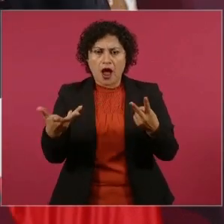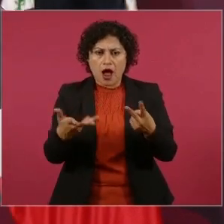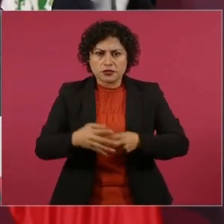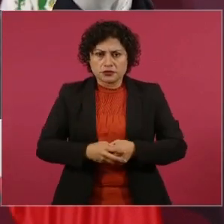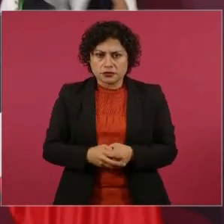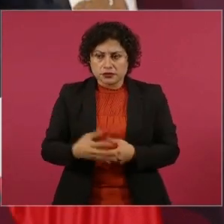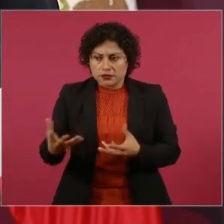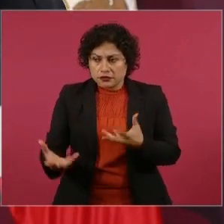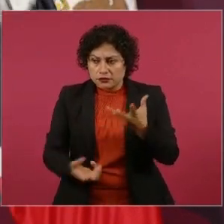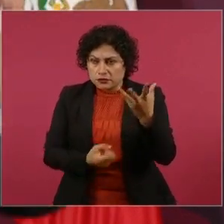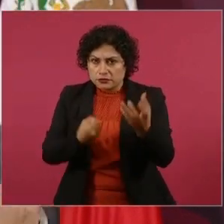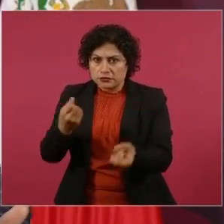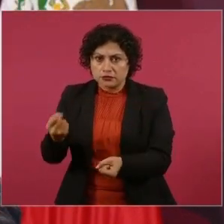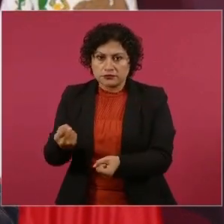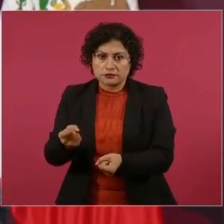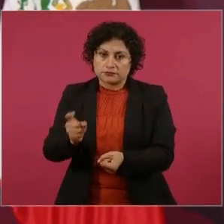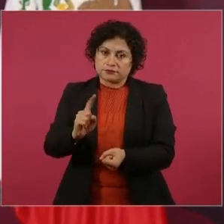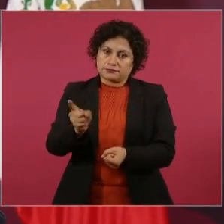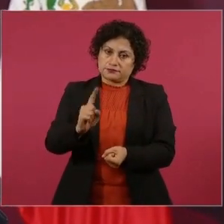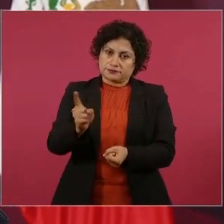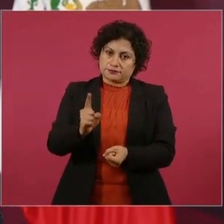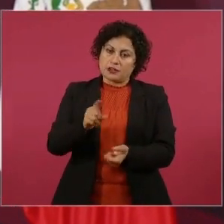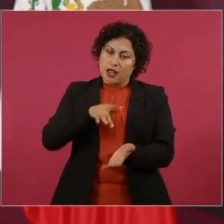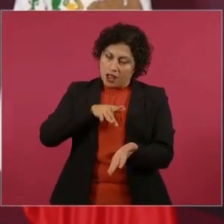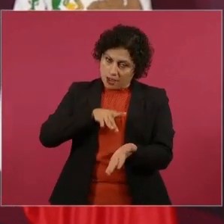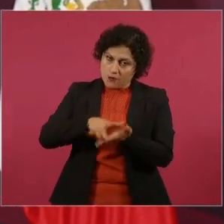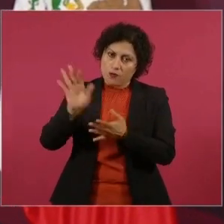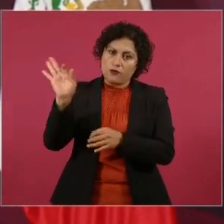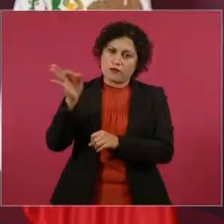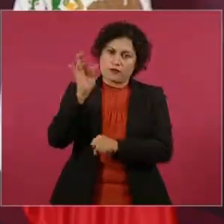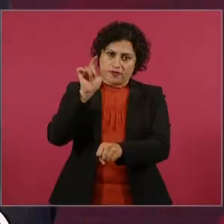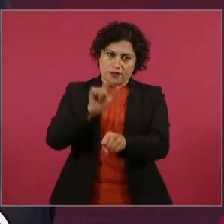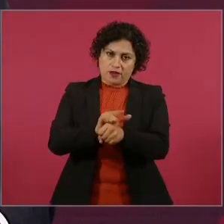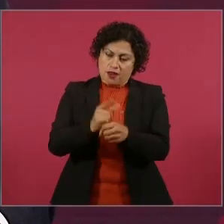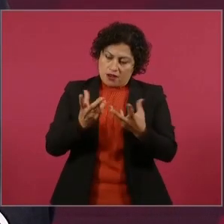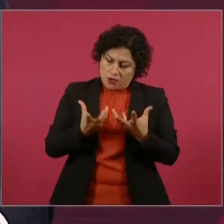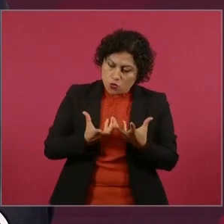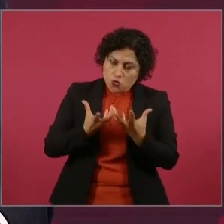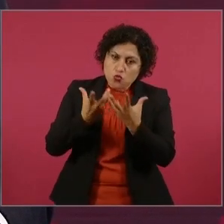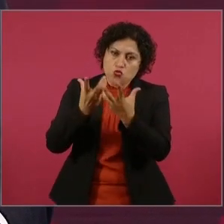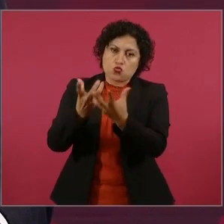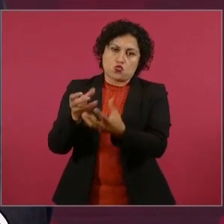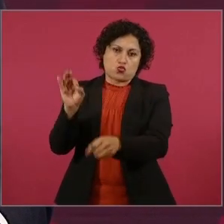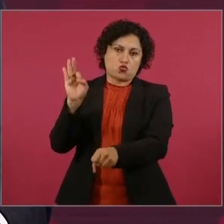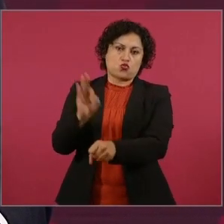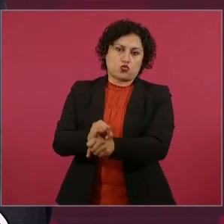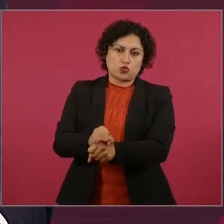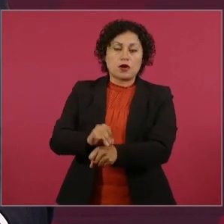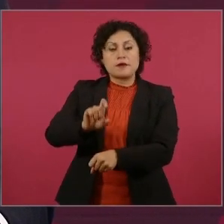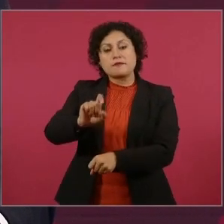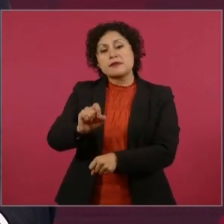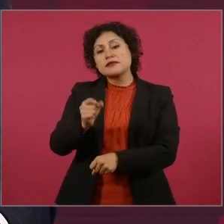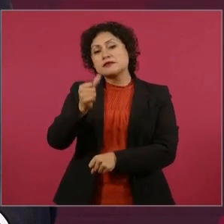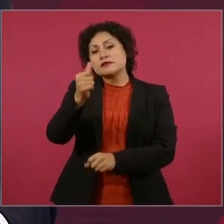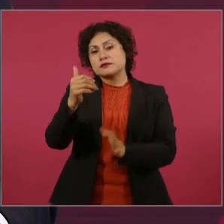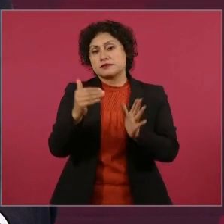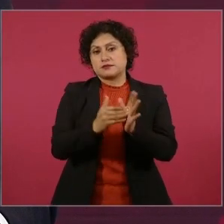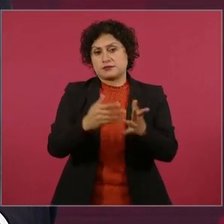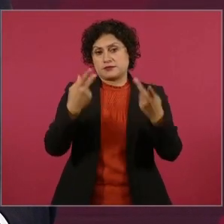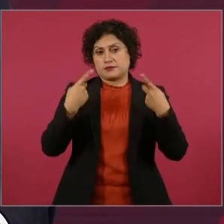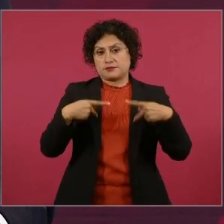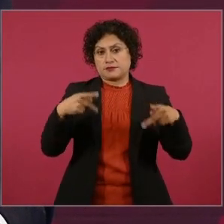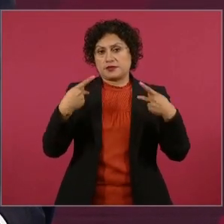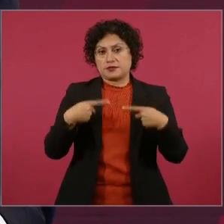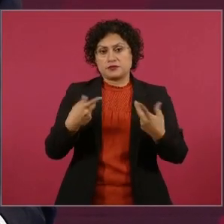apoyo Hay 26000 elementos de Marina de defensa